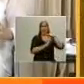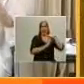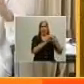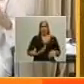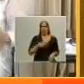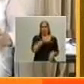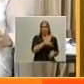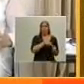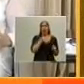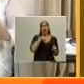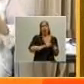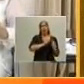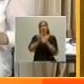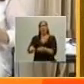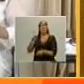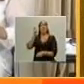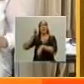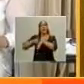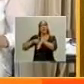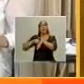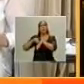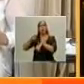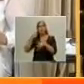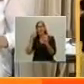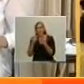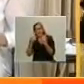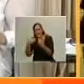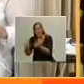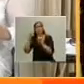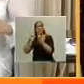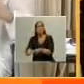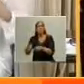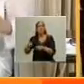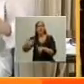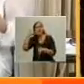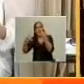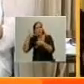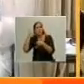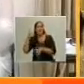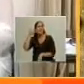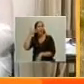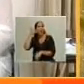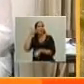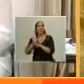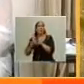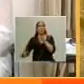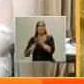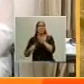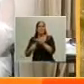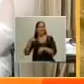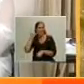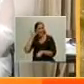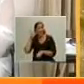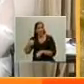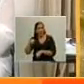comienza a reaccionar contra el propio gobierno al que pertenecía a partir de que llega al acuerdo, el memorándum con el gobierno iraní por